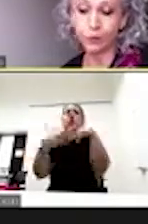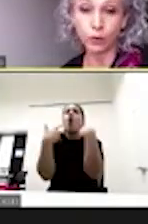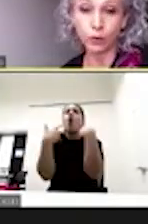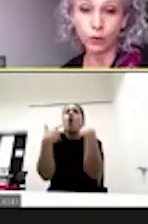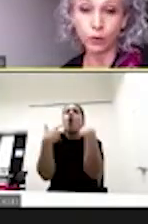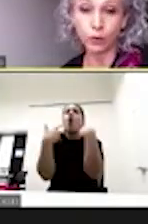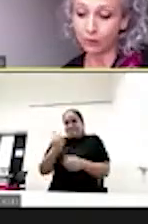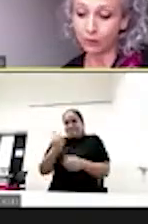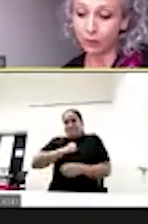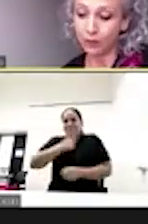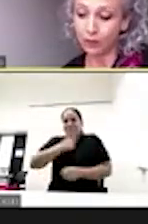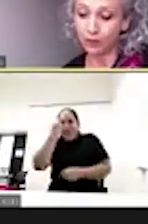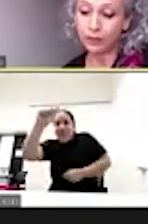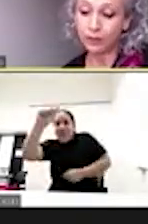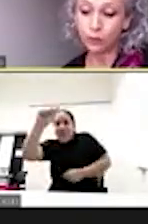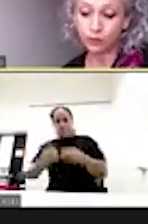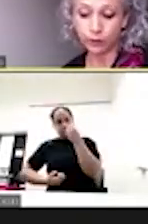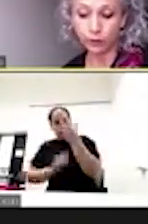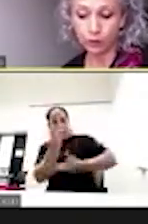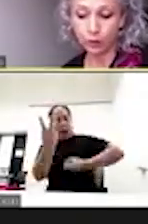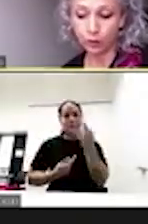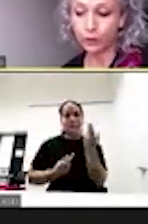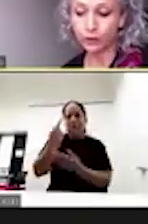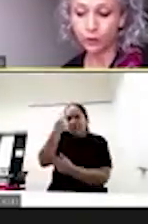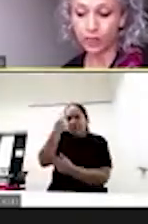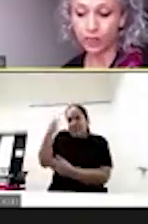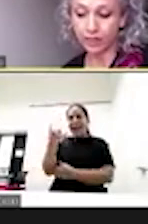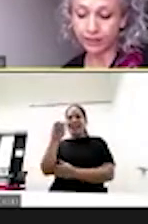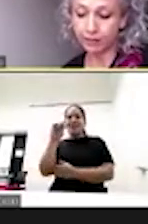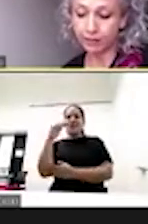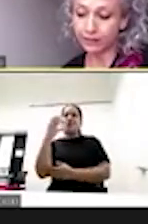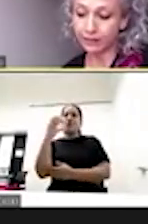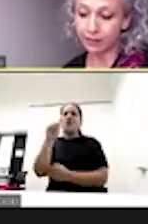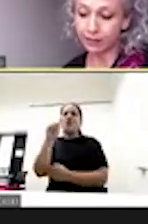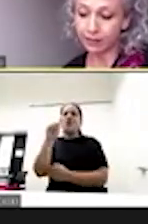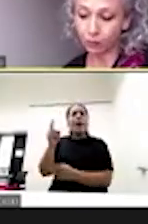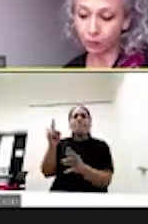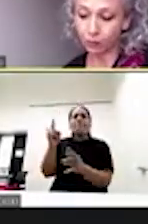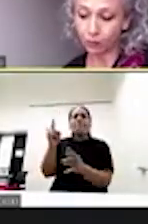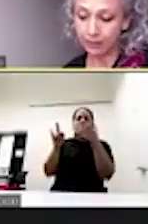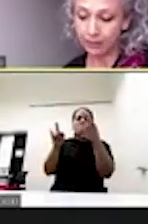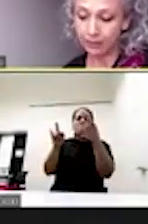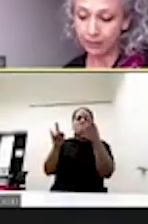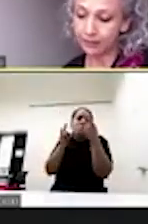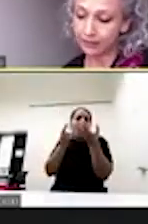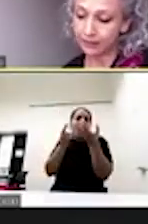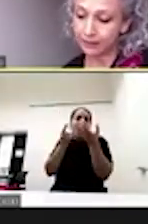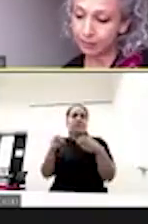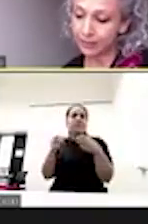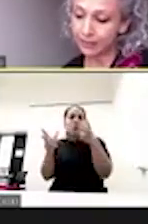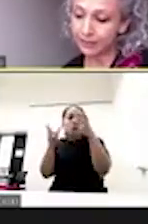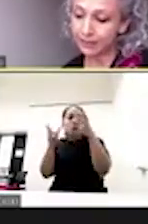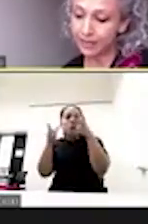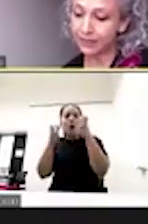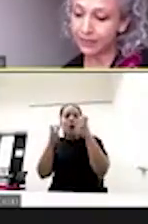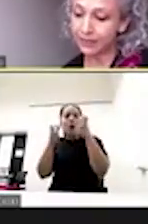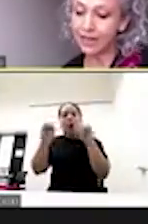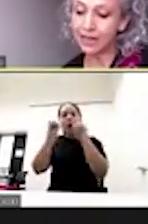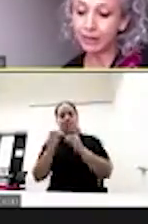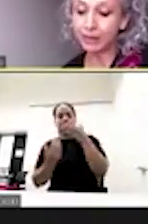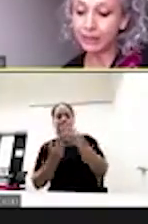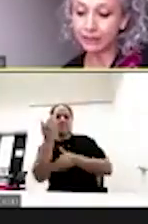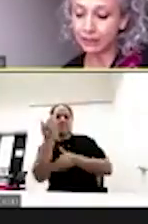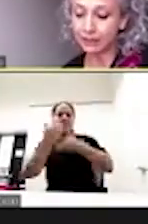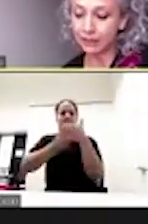lo femenino. La intuición como escuchar y empezar a actuar desde esa primera idea que llega a